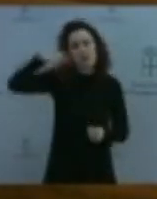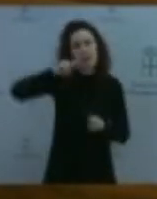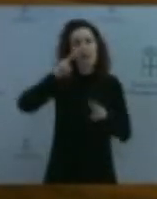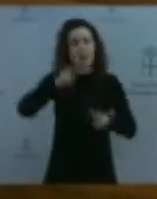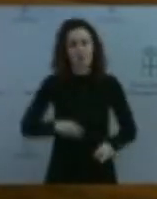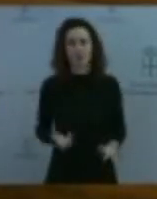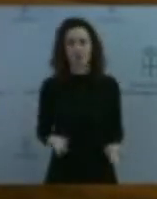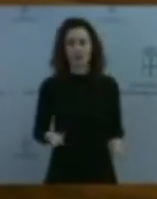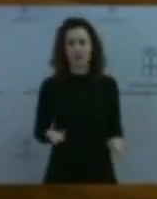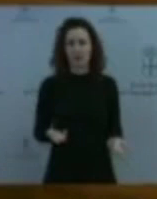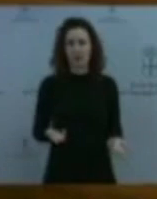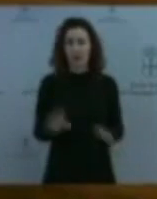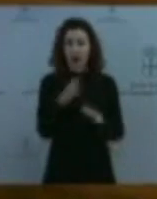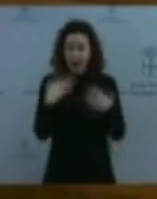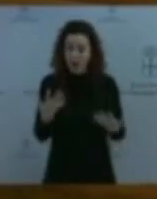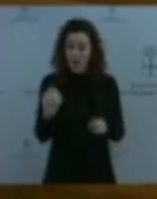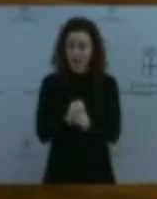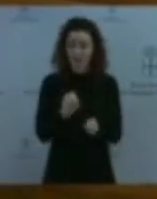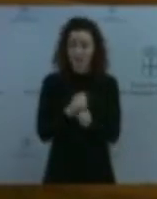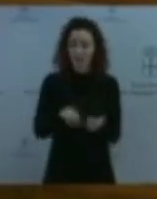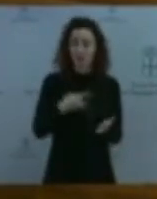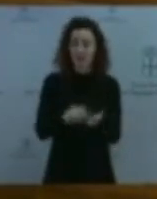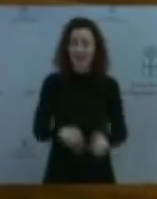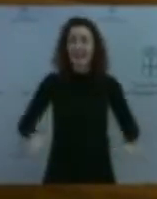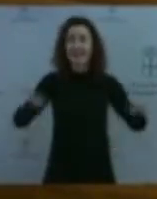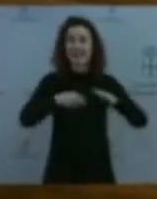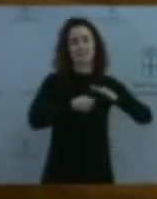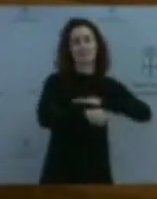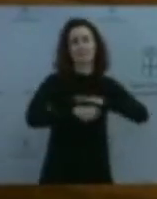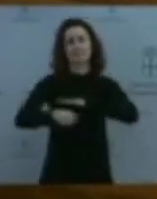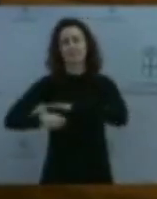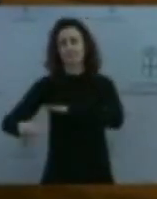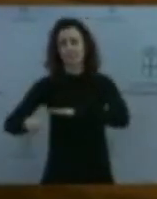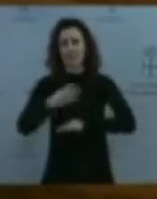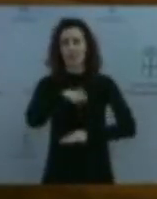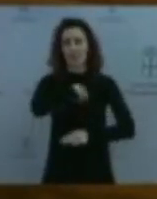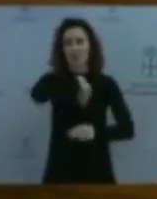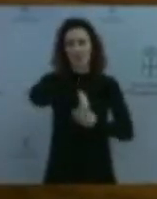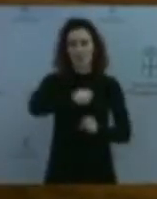plan de reincorporación del personal público al trabajo presencial, porque no se entendería